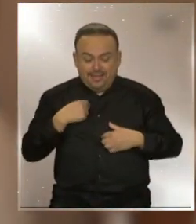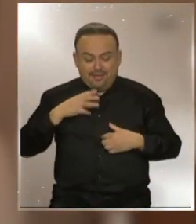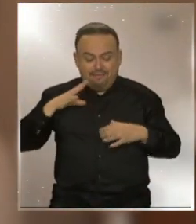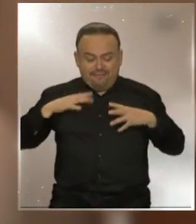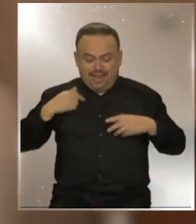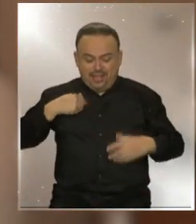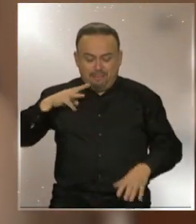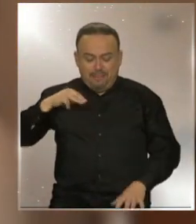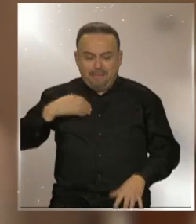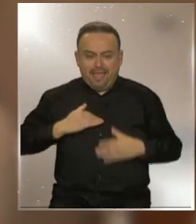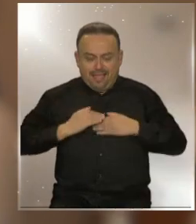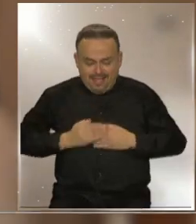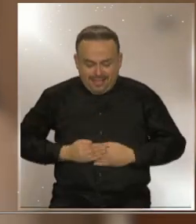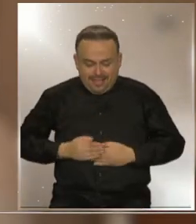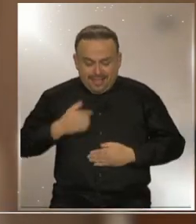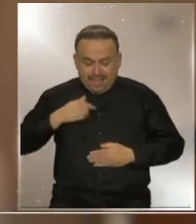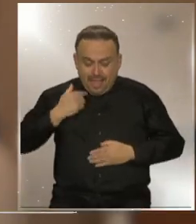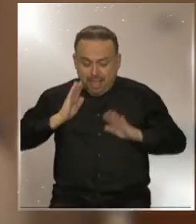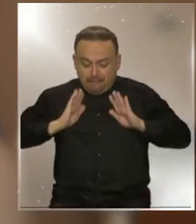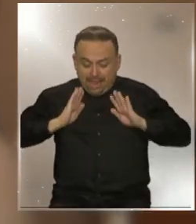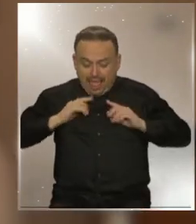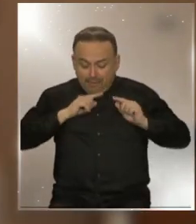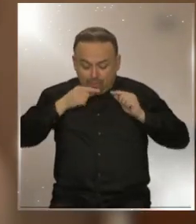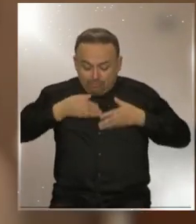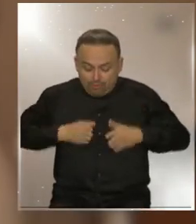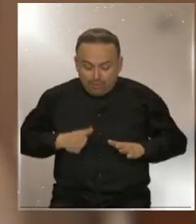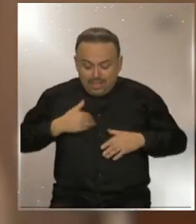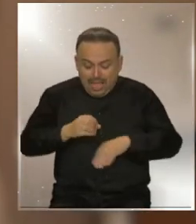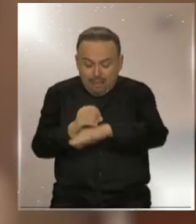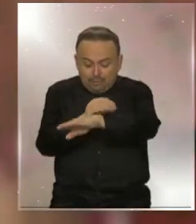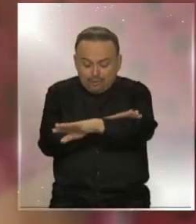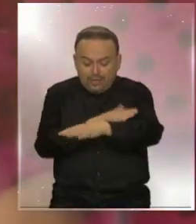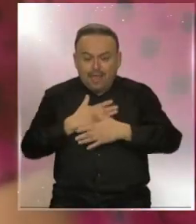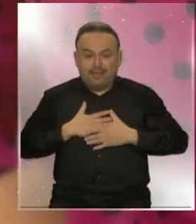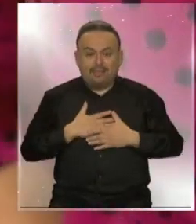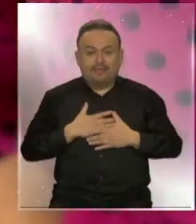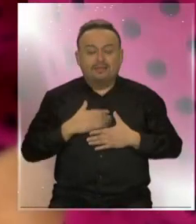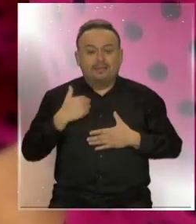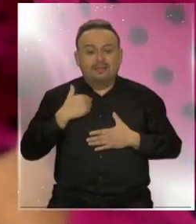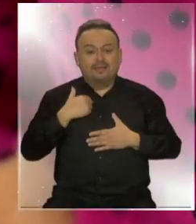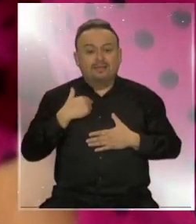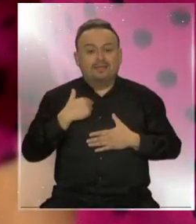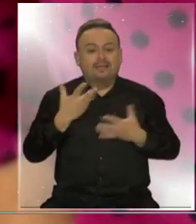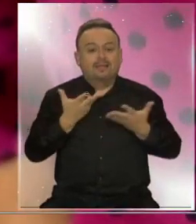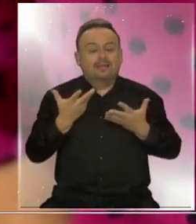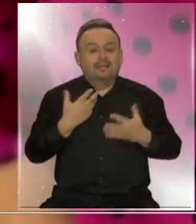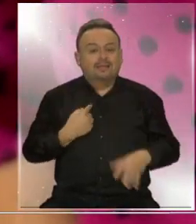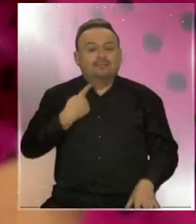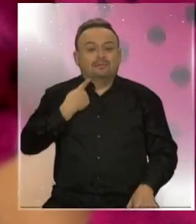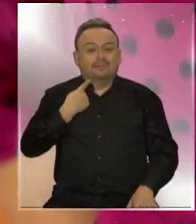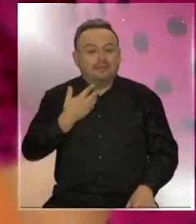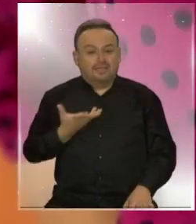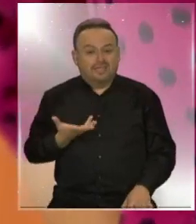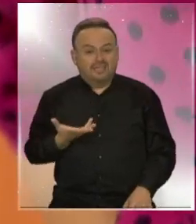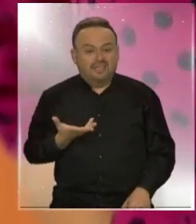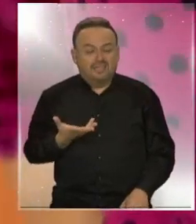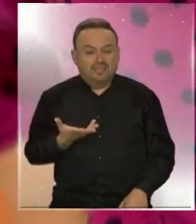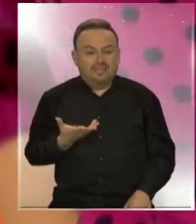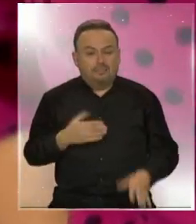mamá. Te estamos esperando emocionada. Yo creo que más me afecta